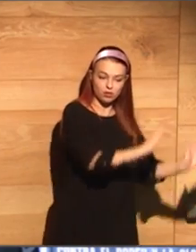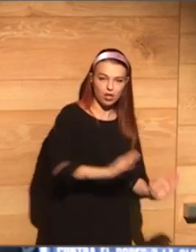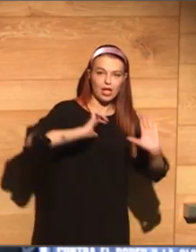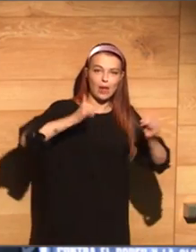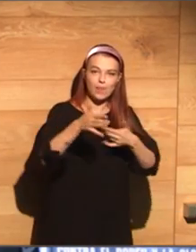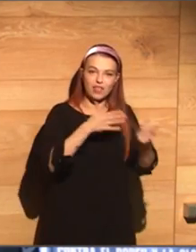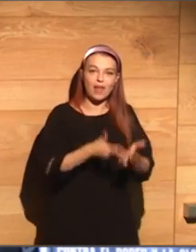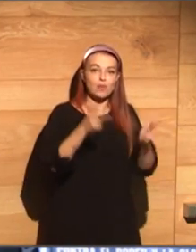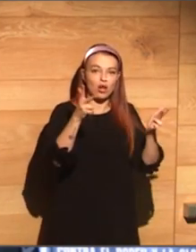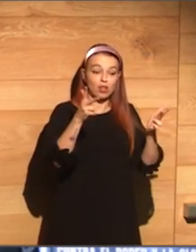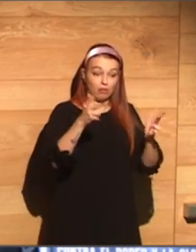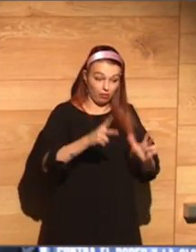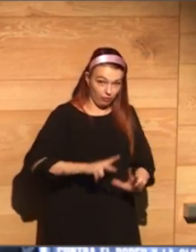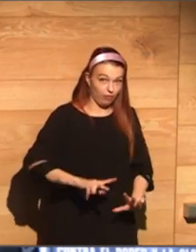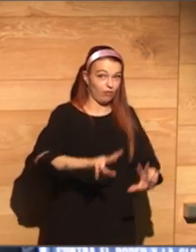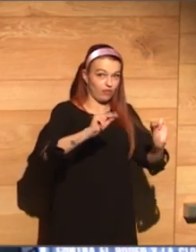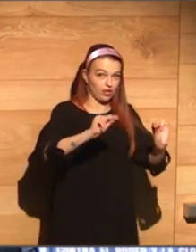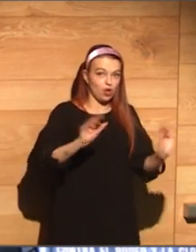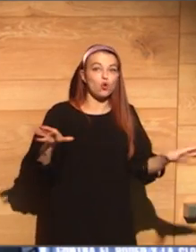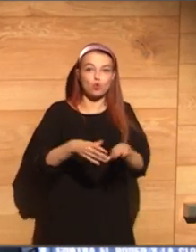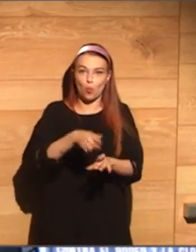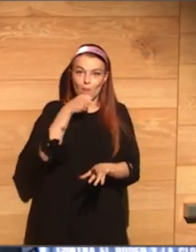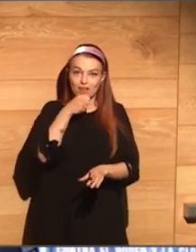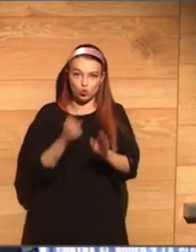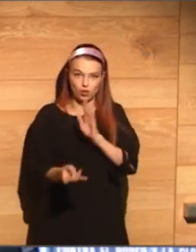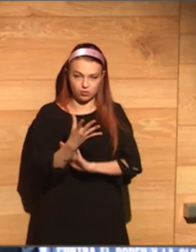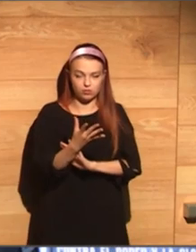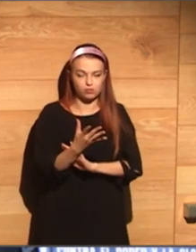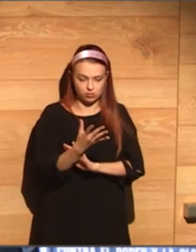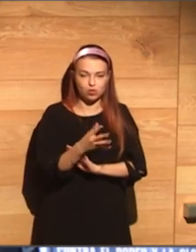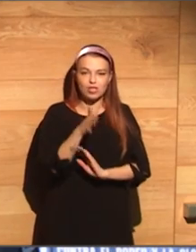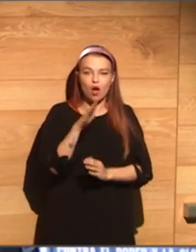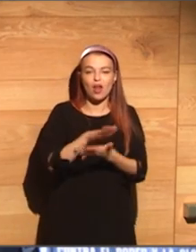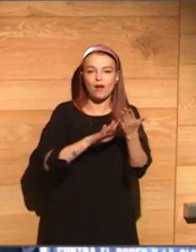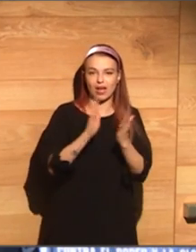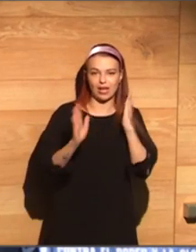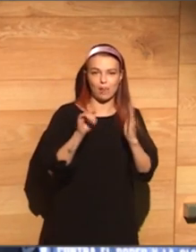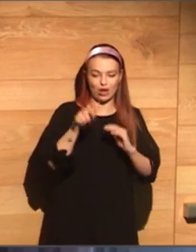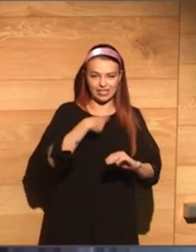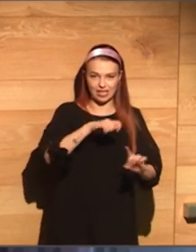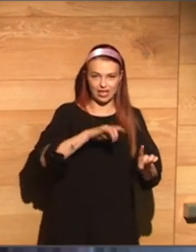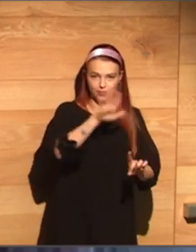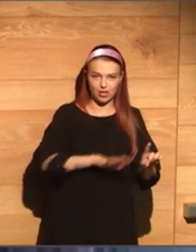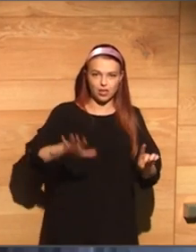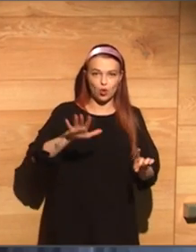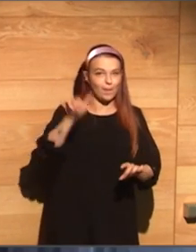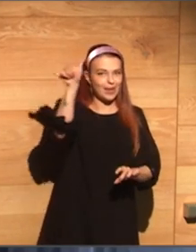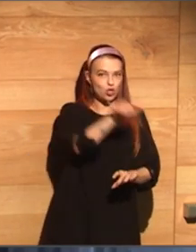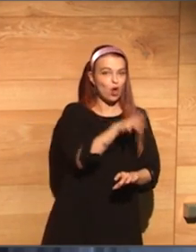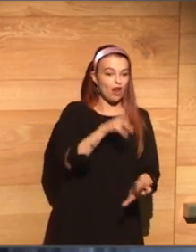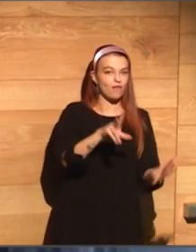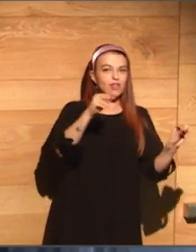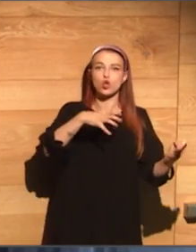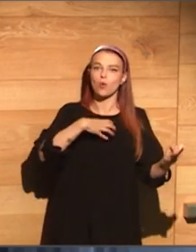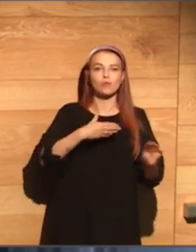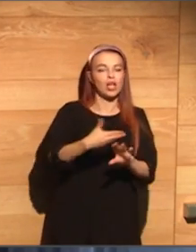ahora ya es el siguiente salto cualitativo de los socialistas. Y ahora vamos a hablar de qué sucede en España en esos años. No podemos abandonar esta película